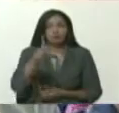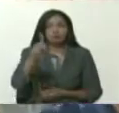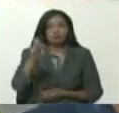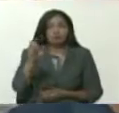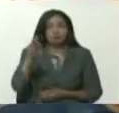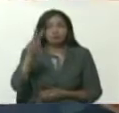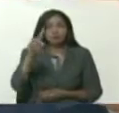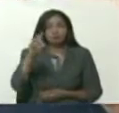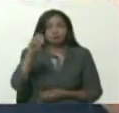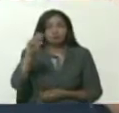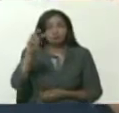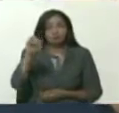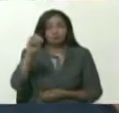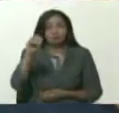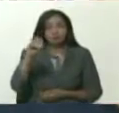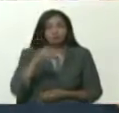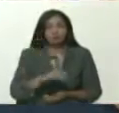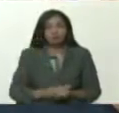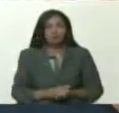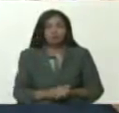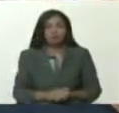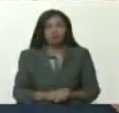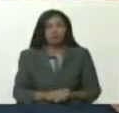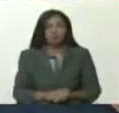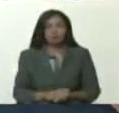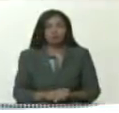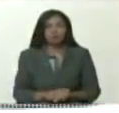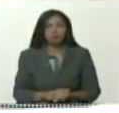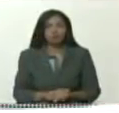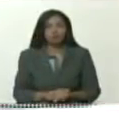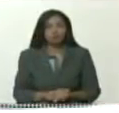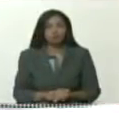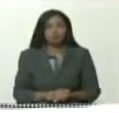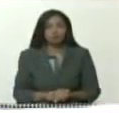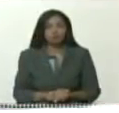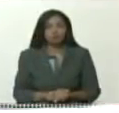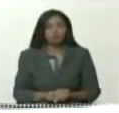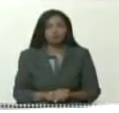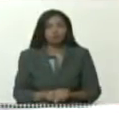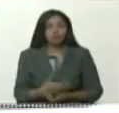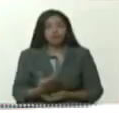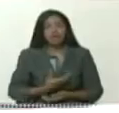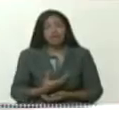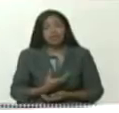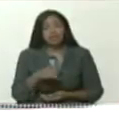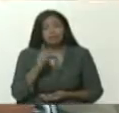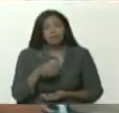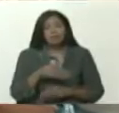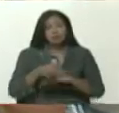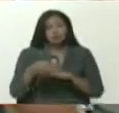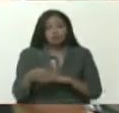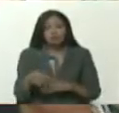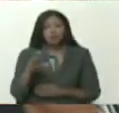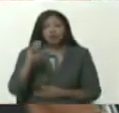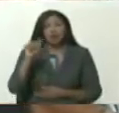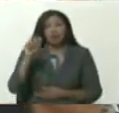de Rafael Revenga. A Elin Celis, alcaldesa del municipio